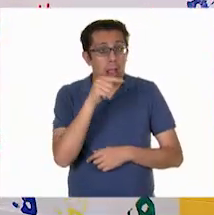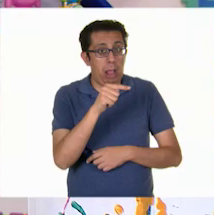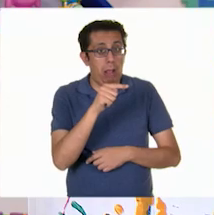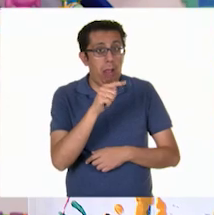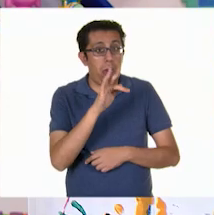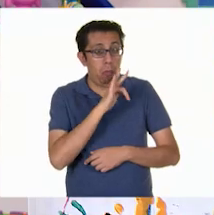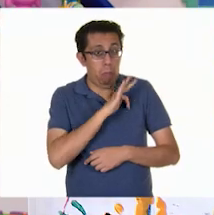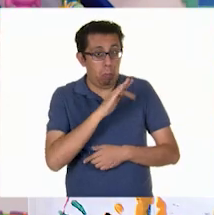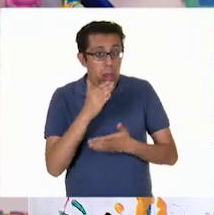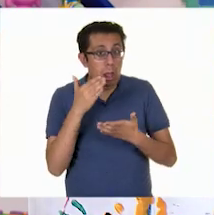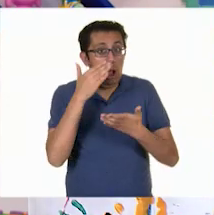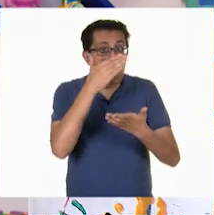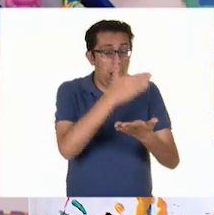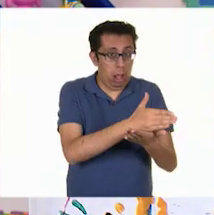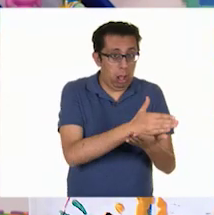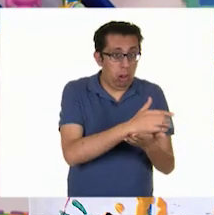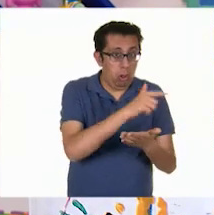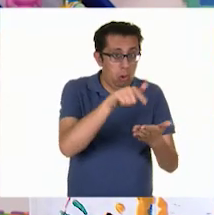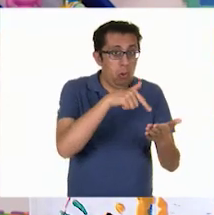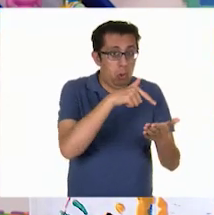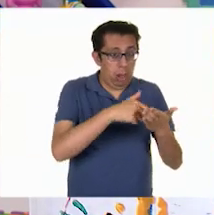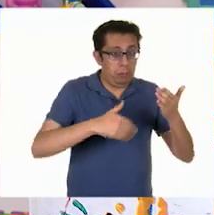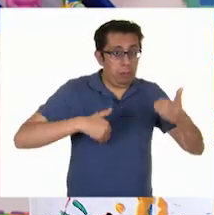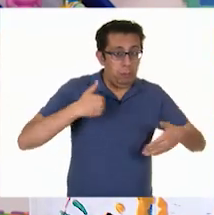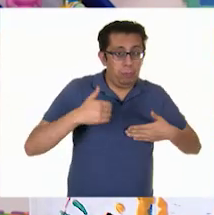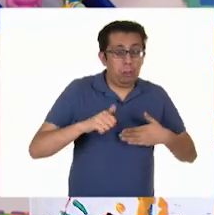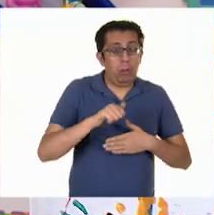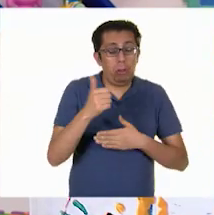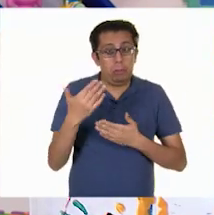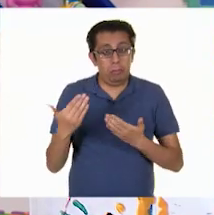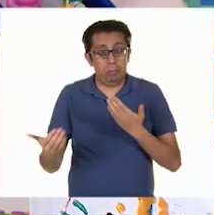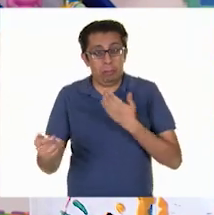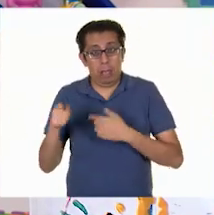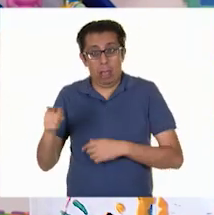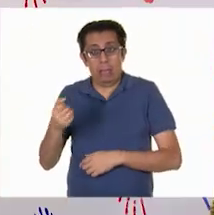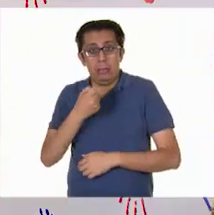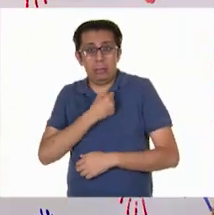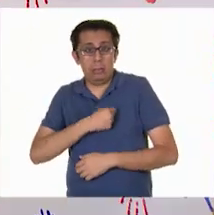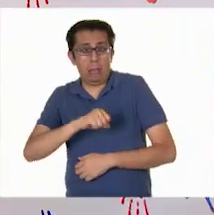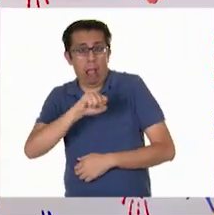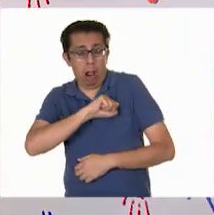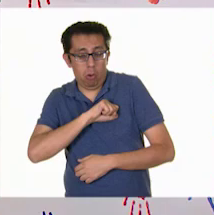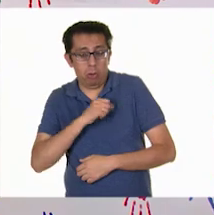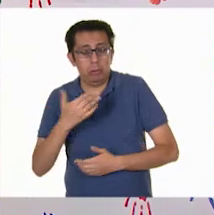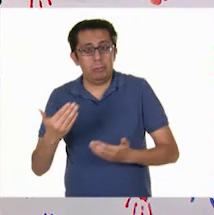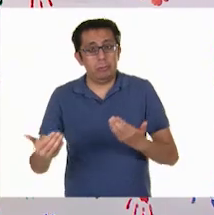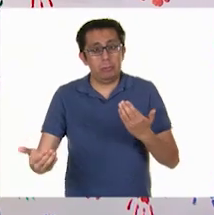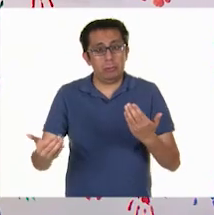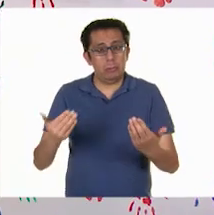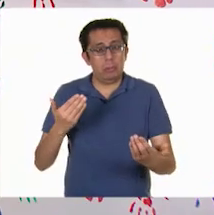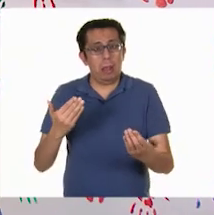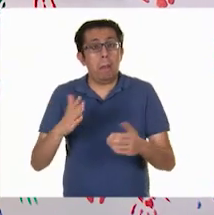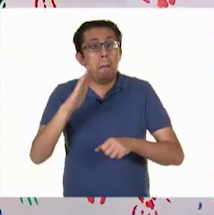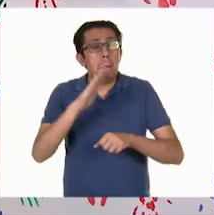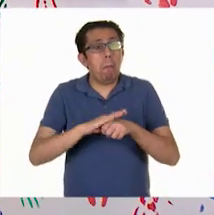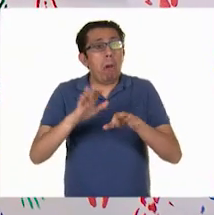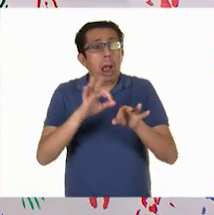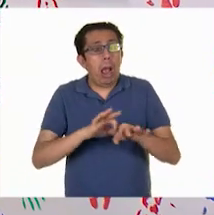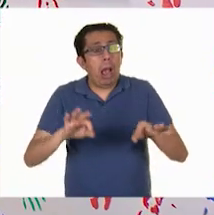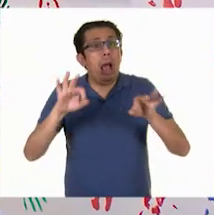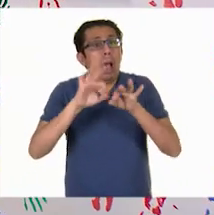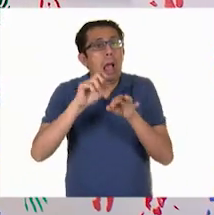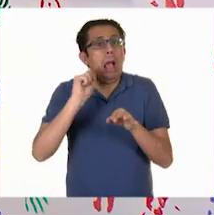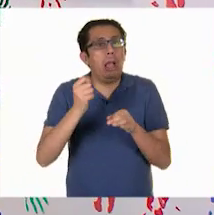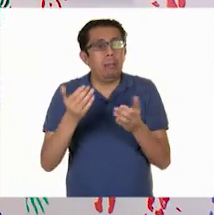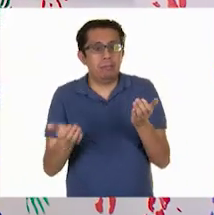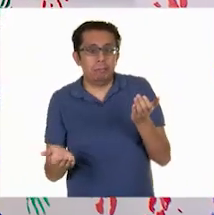lugares de diversión y en la otra la salud, en este momento lo más importante es preservar